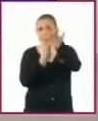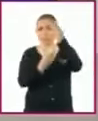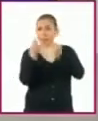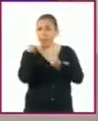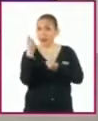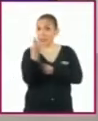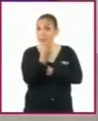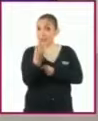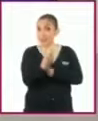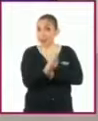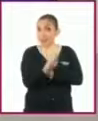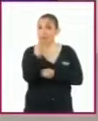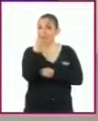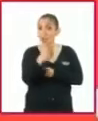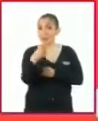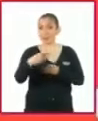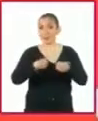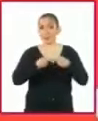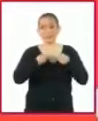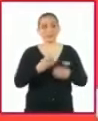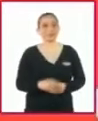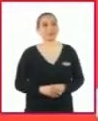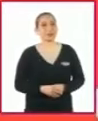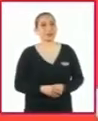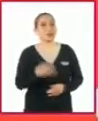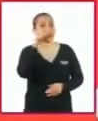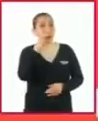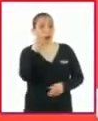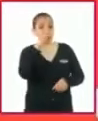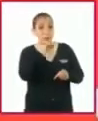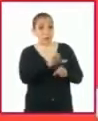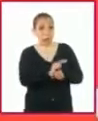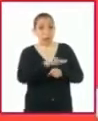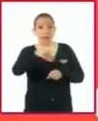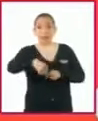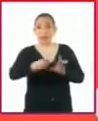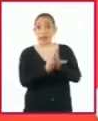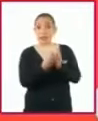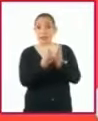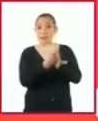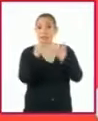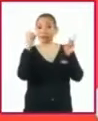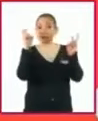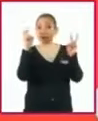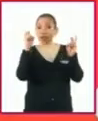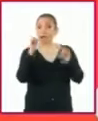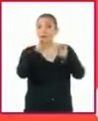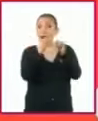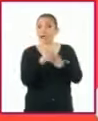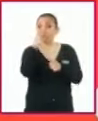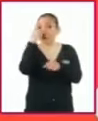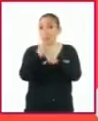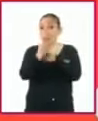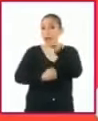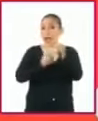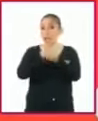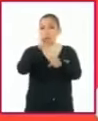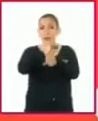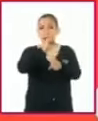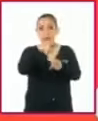aprendizajes necesarios para su vida. Como cada semana, tendremos nuestra sesión de la asignatura de Artes para primer grado de